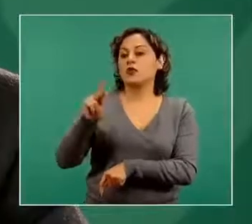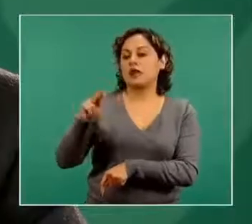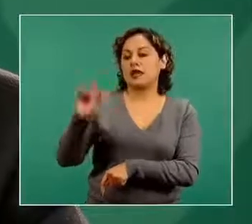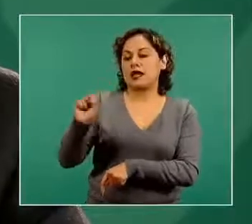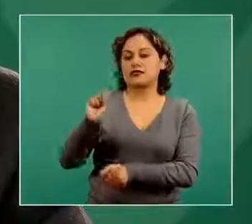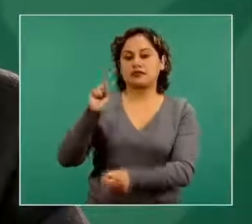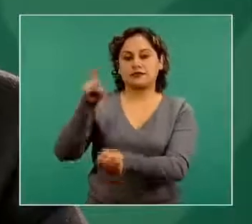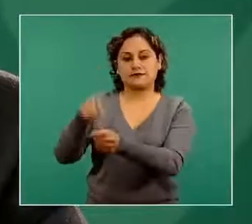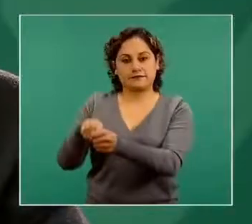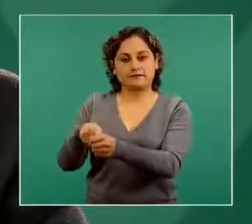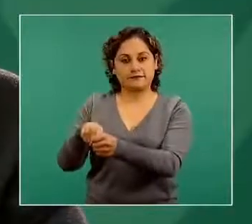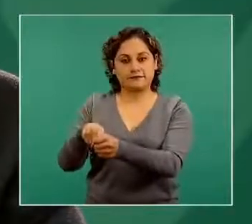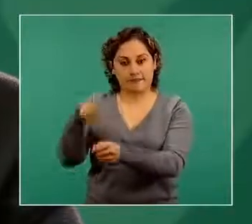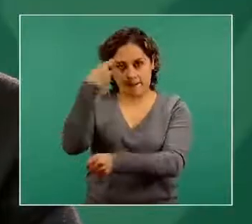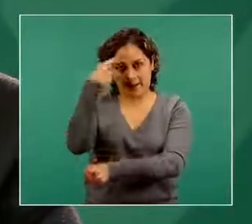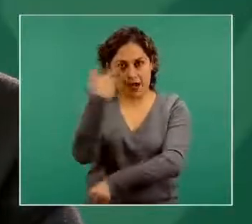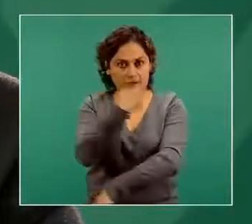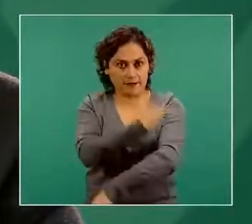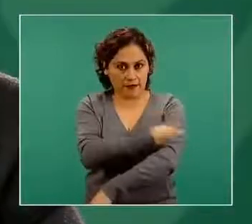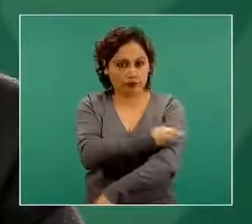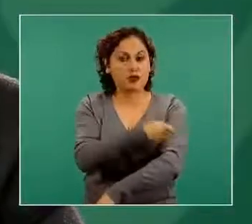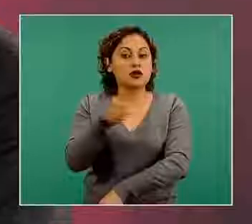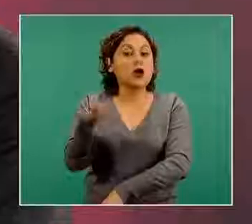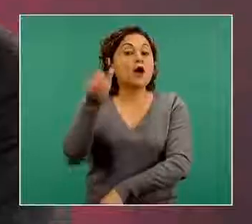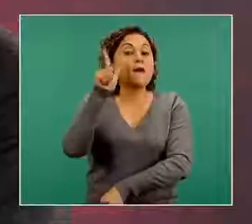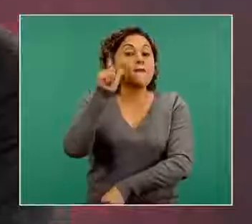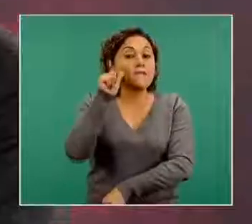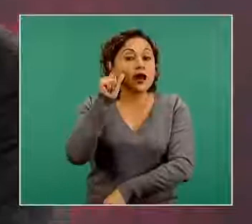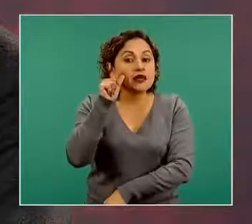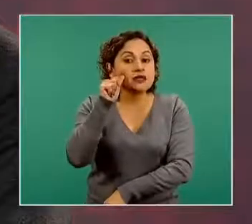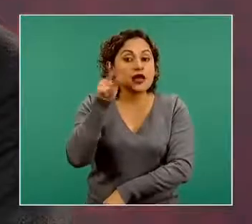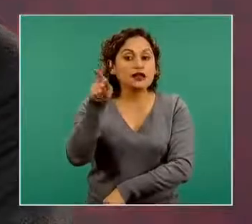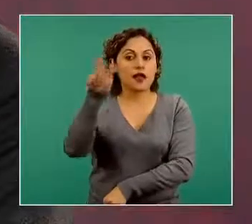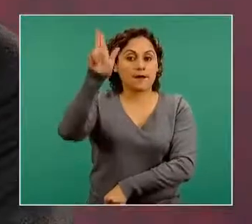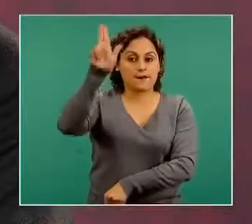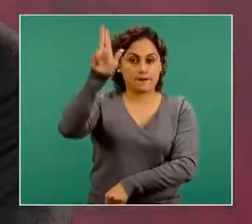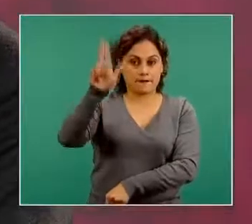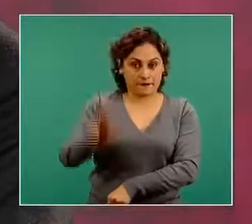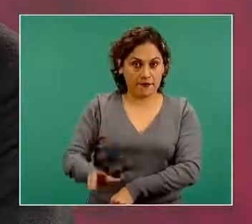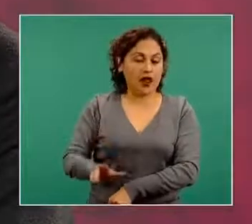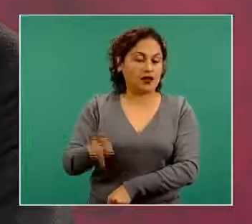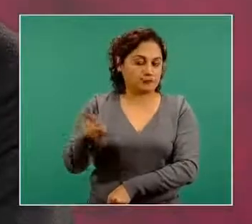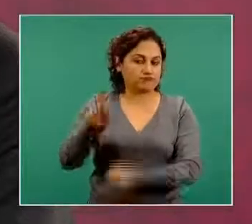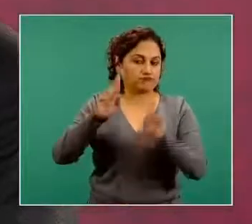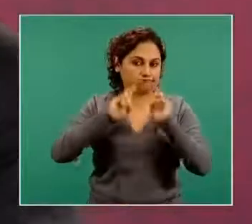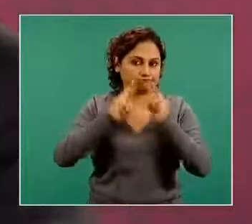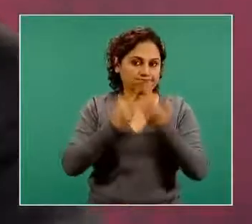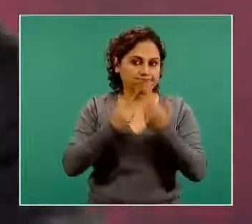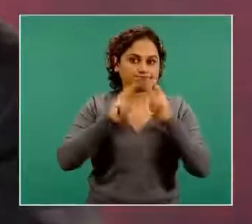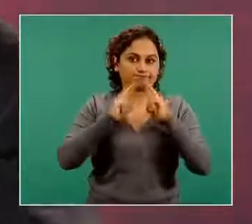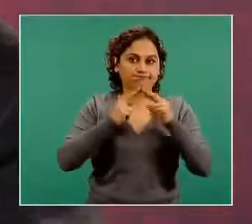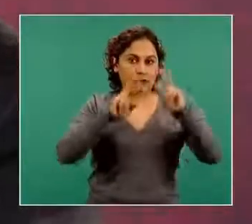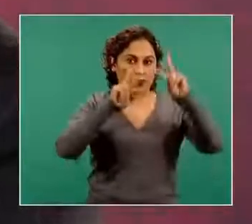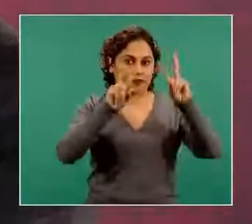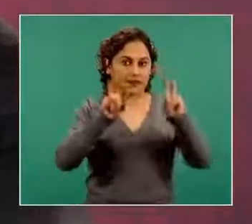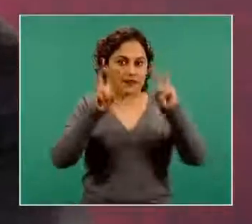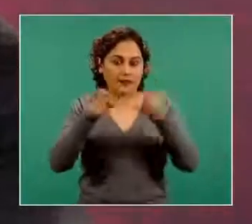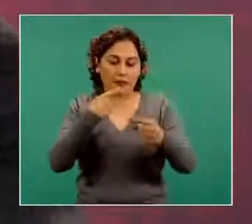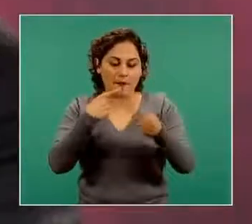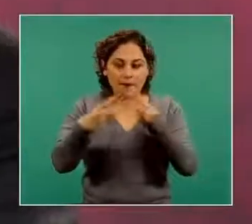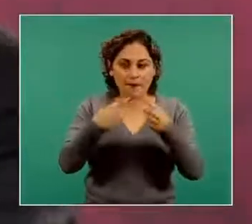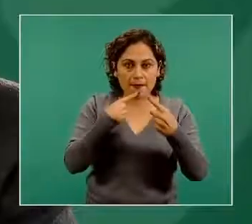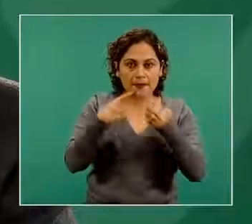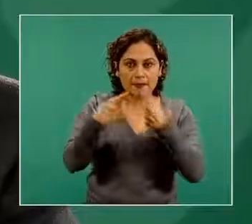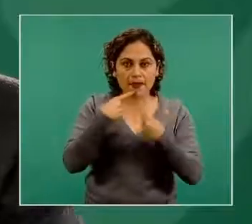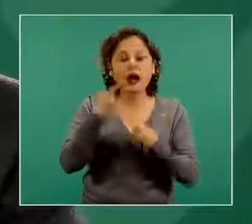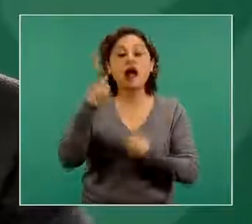Y mañana sesionarán, ellas y ellos, todos los martes para tratar los distintos temas de actualidad, y mañana, entre